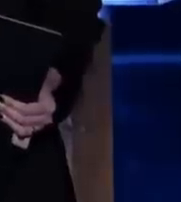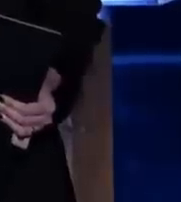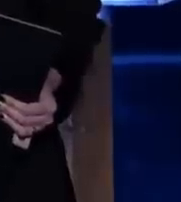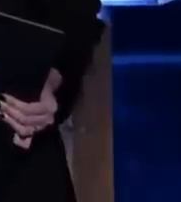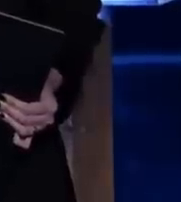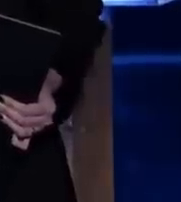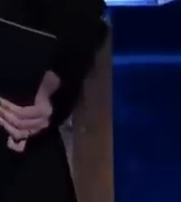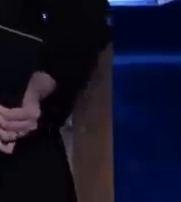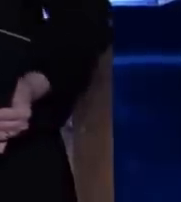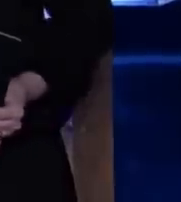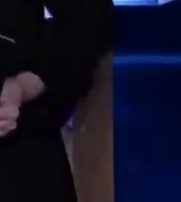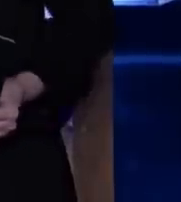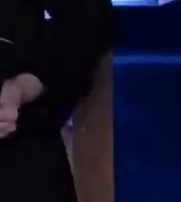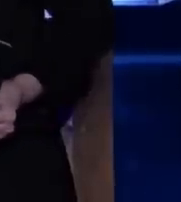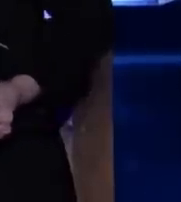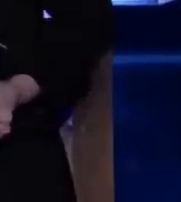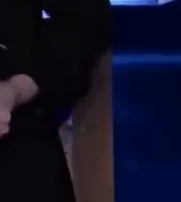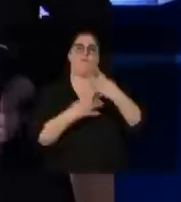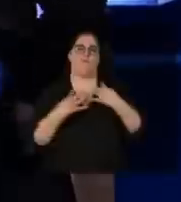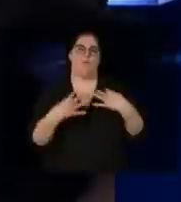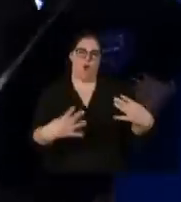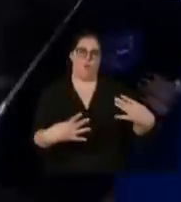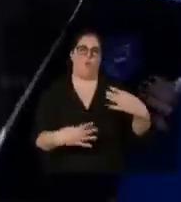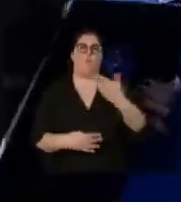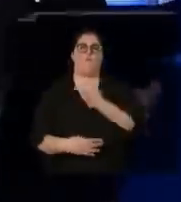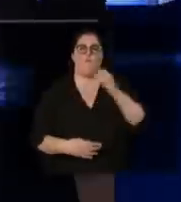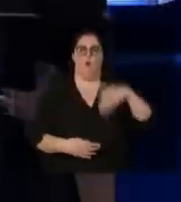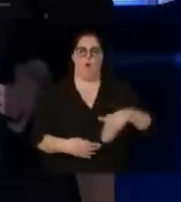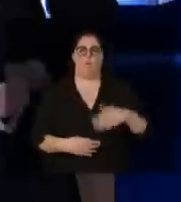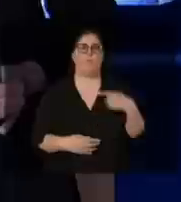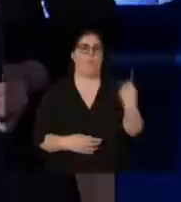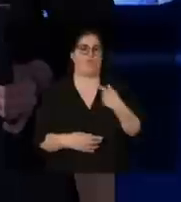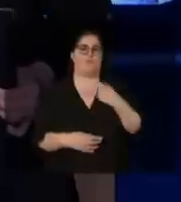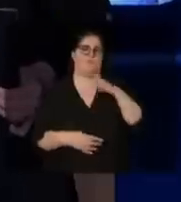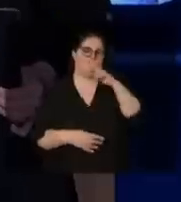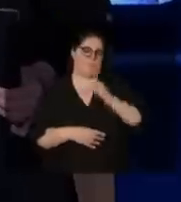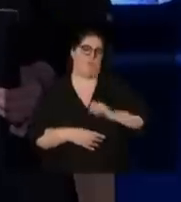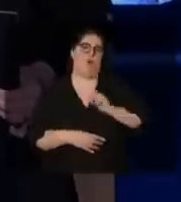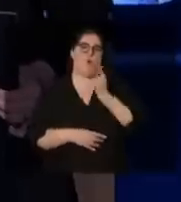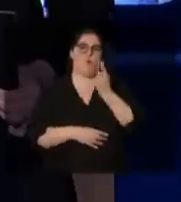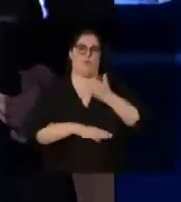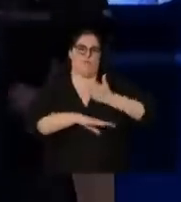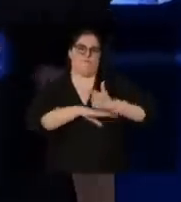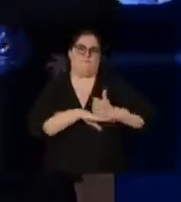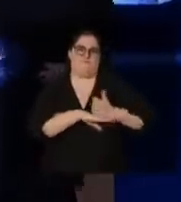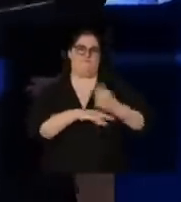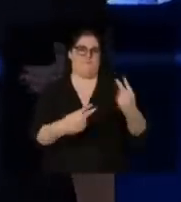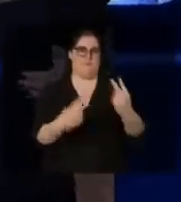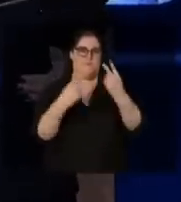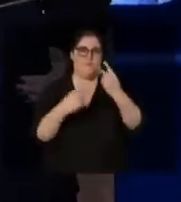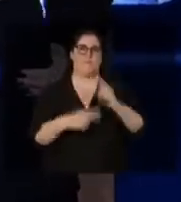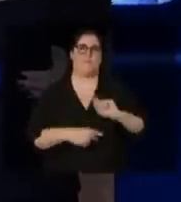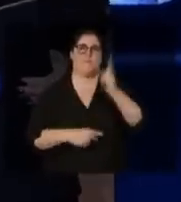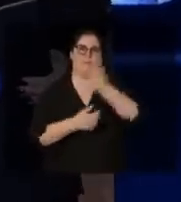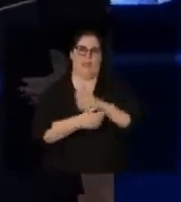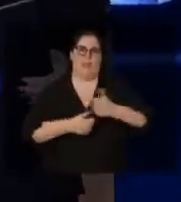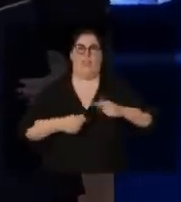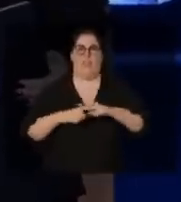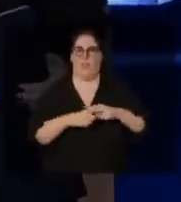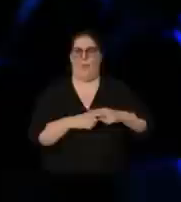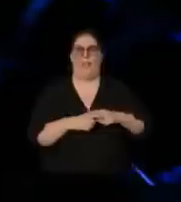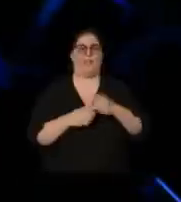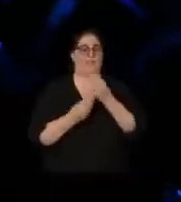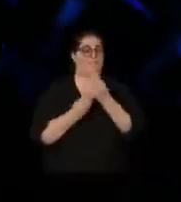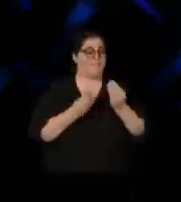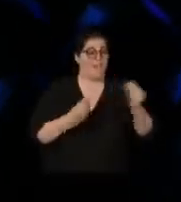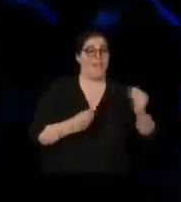de Santiago del Estero. Buenas noches. Es un privilegio para nosotros acompañarlos en este primer debate entre quienes se postulan